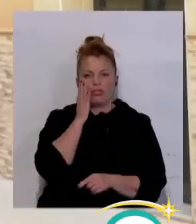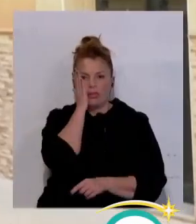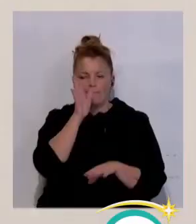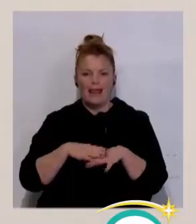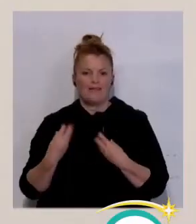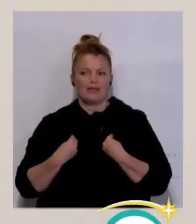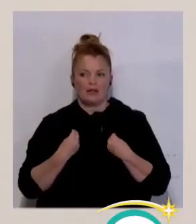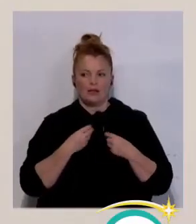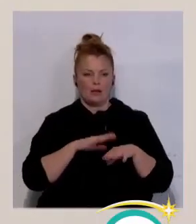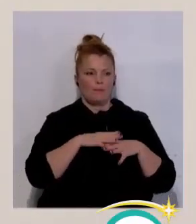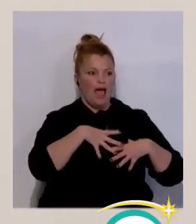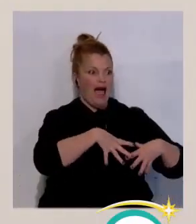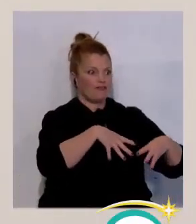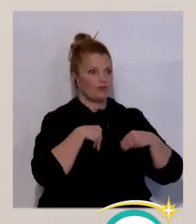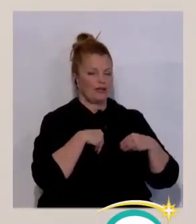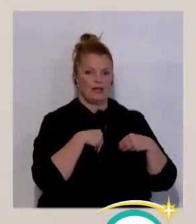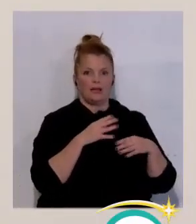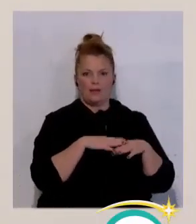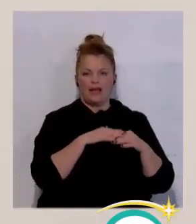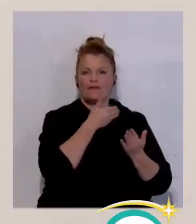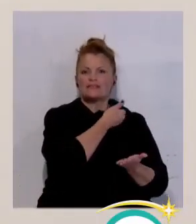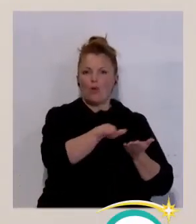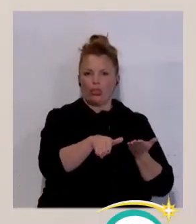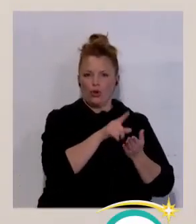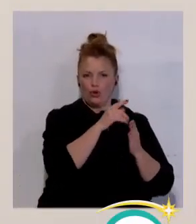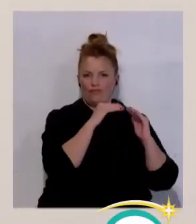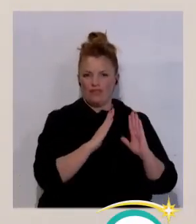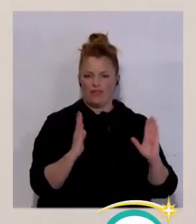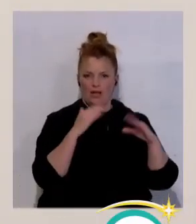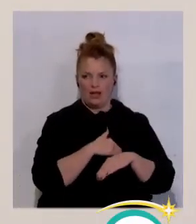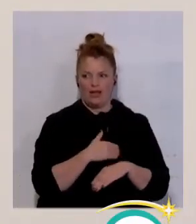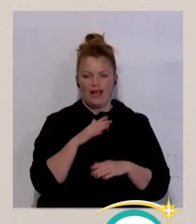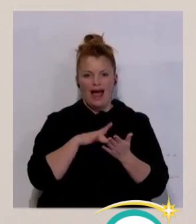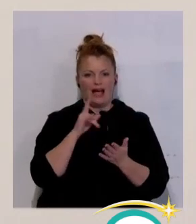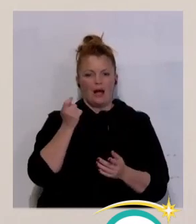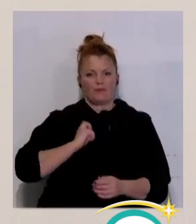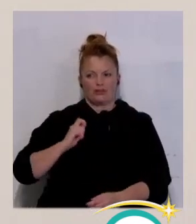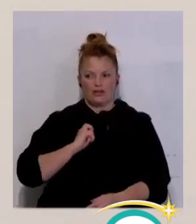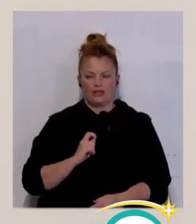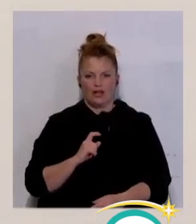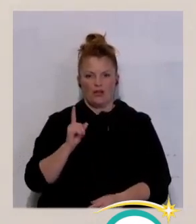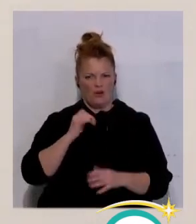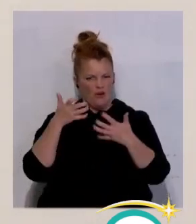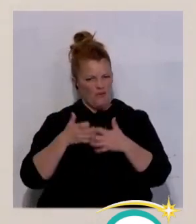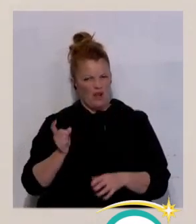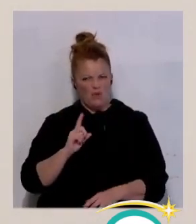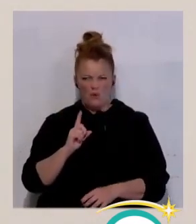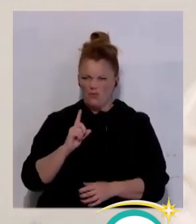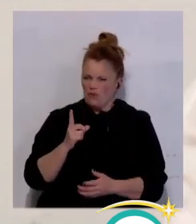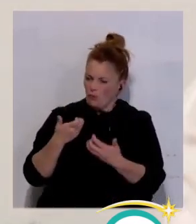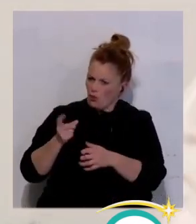afrontar, digamos, un desahucio de que no tengo vivienda, ¿no? Pero fijaros hasta qué punto se deteriora y cómo los profesionales dicen que no está funcionando lo que yo le he